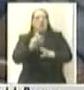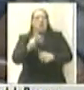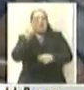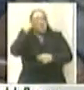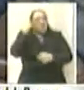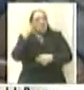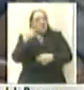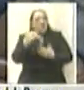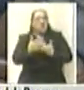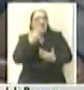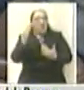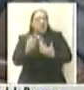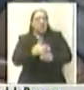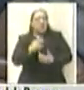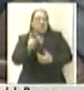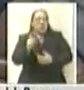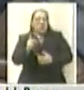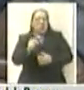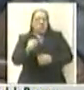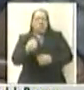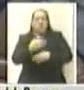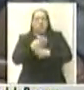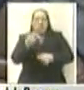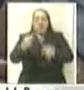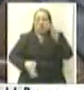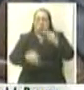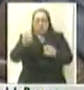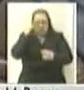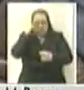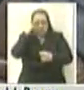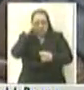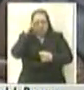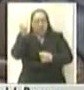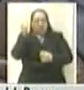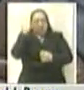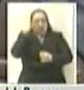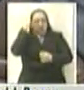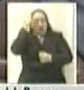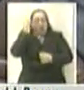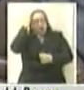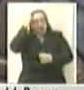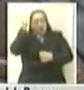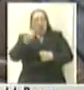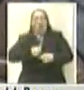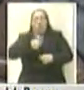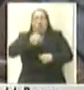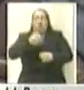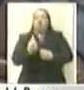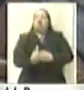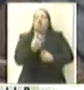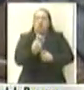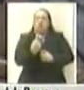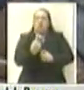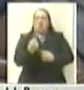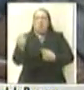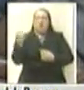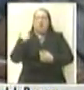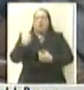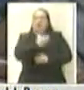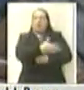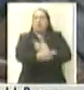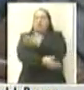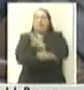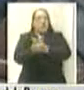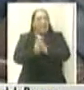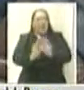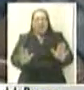obsecuente, señor, sin una capacidad de hacer juicio crítico y pensamiento político autónomo, señor, porque quien integra el